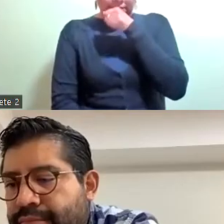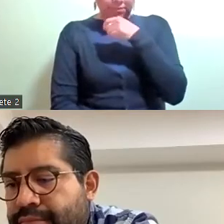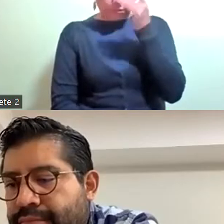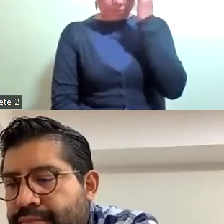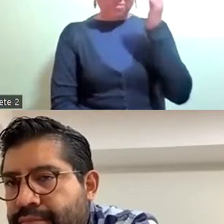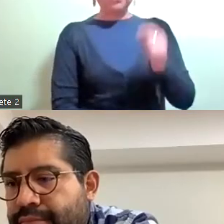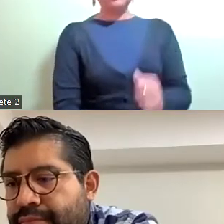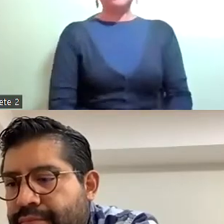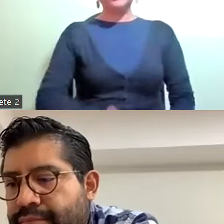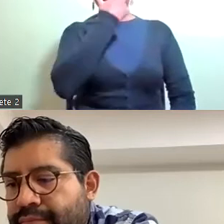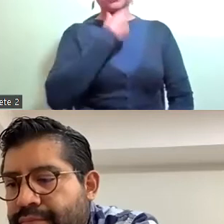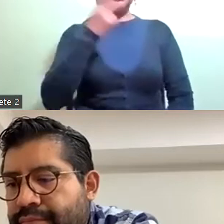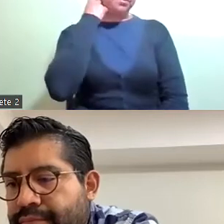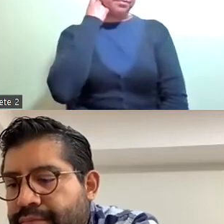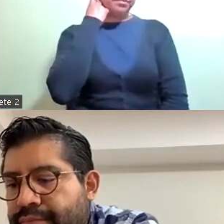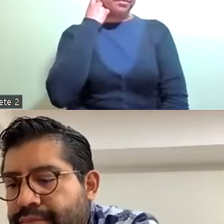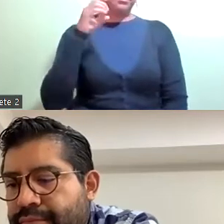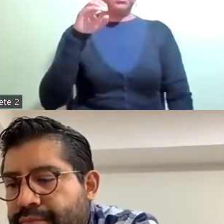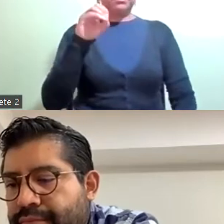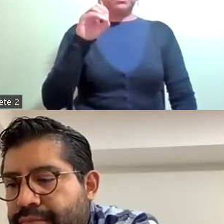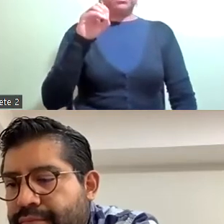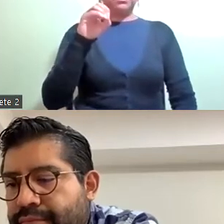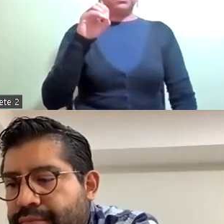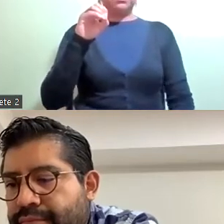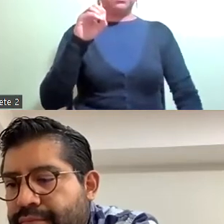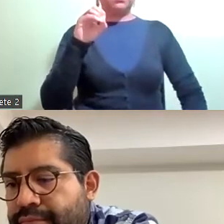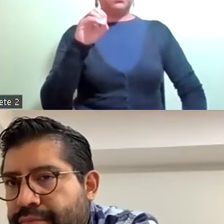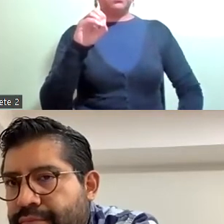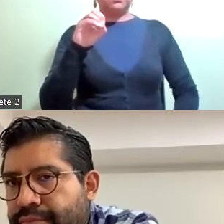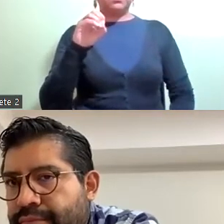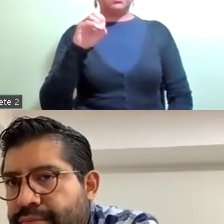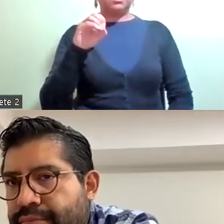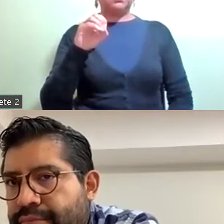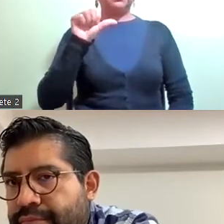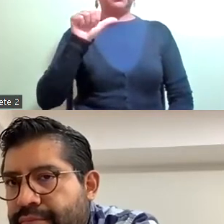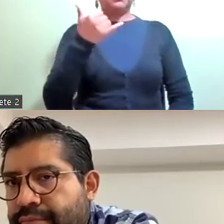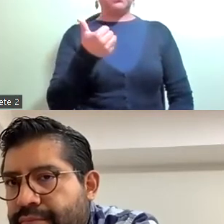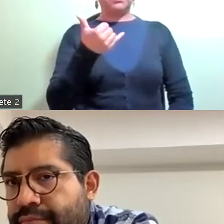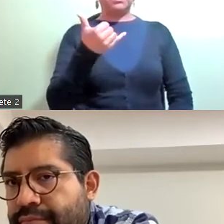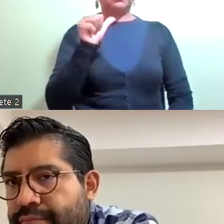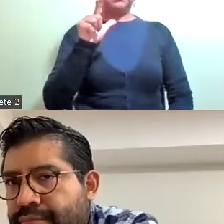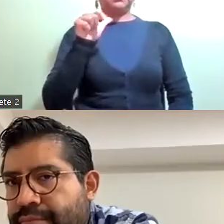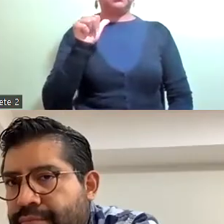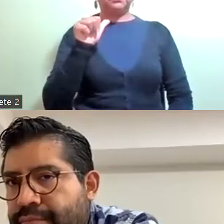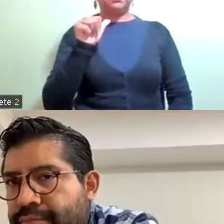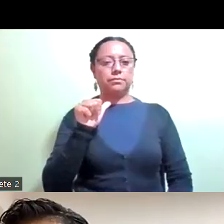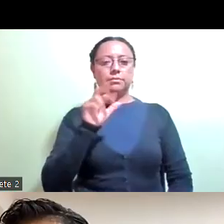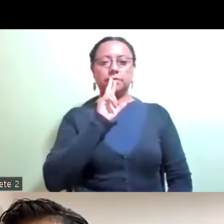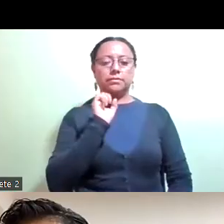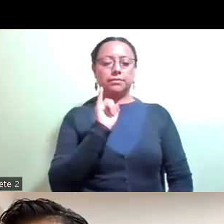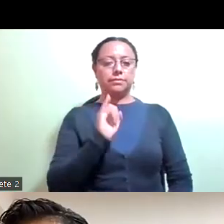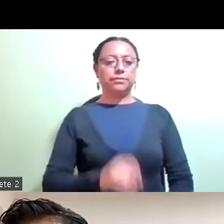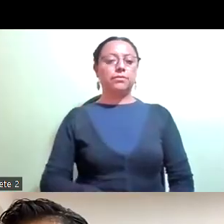Diputado José Octavio Rivero Villaseñor. Zúñiga, en pro del dictamen. Gracias, diputado. Rivero en